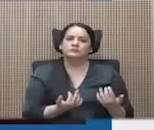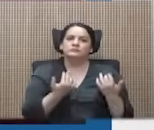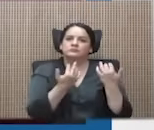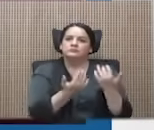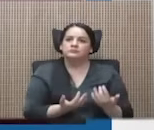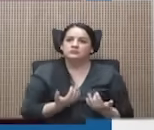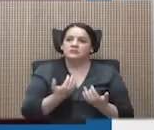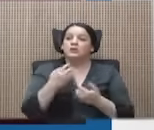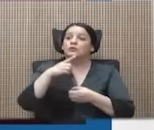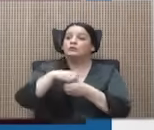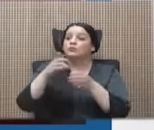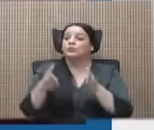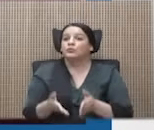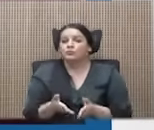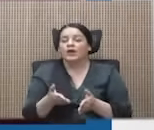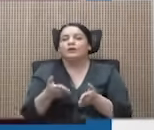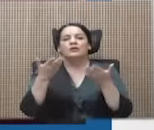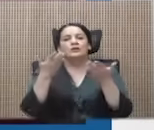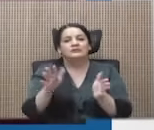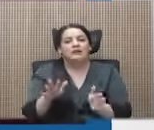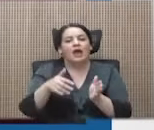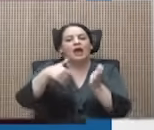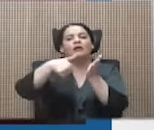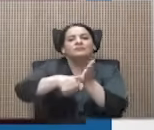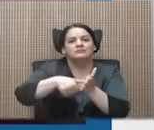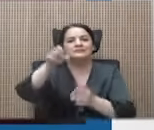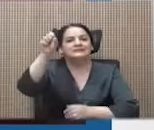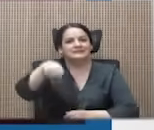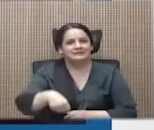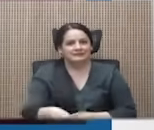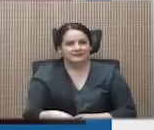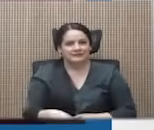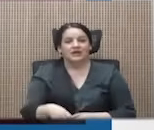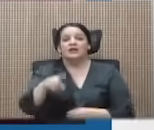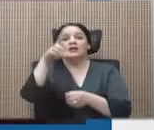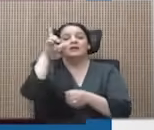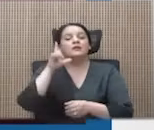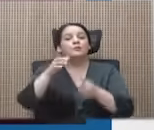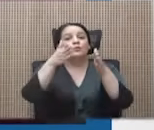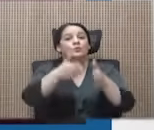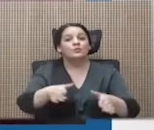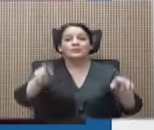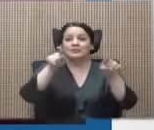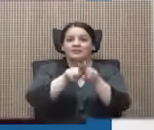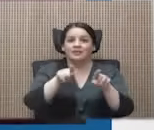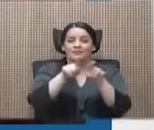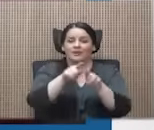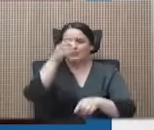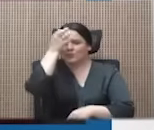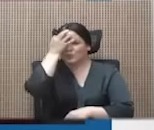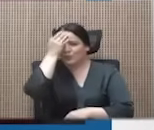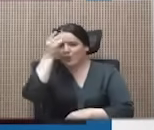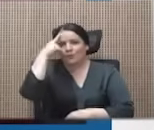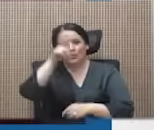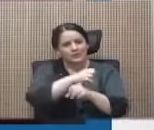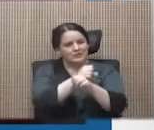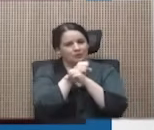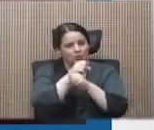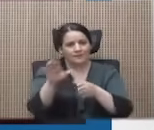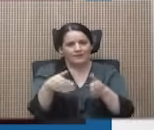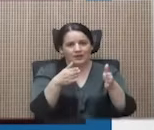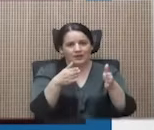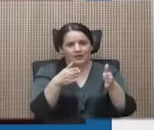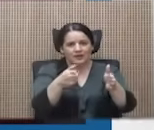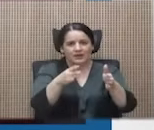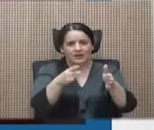señores diputados levanten el dedo y digan que sí. Limonenses, también nos estamos preocupando por la seguridad vial, pero